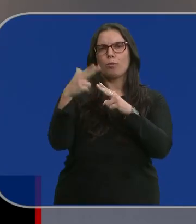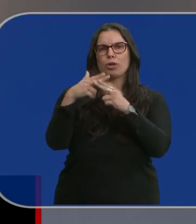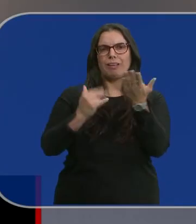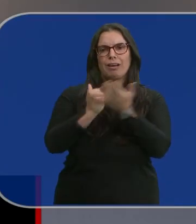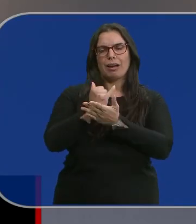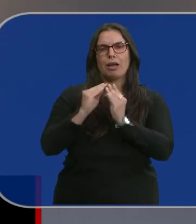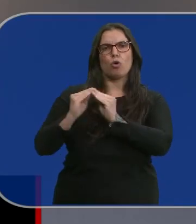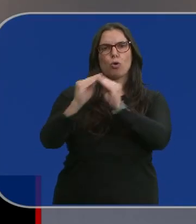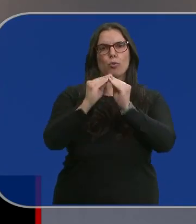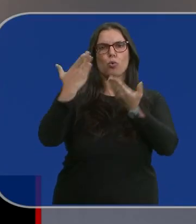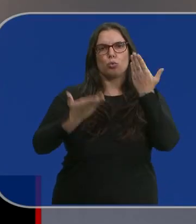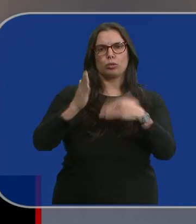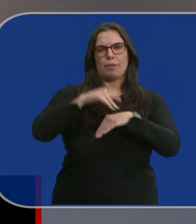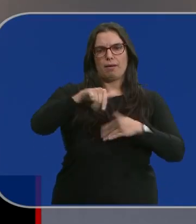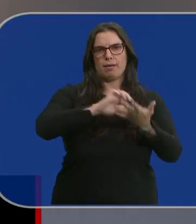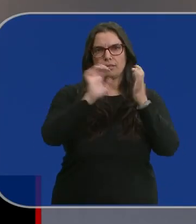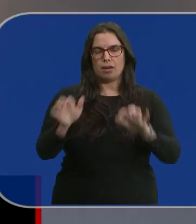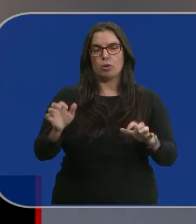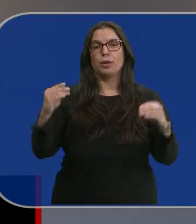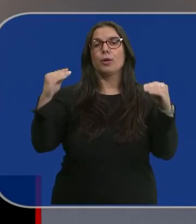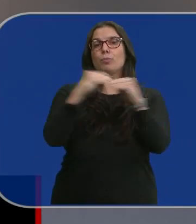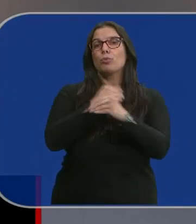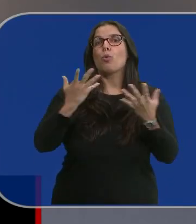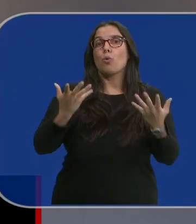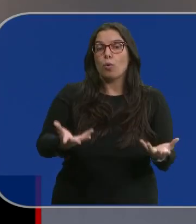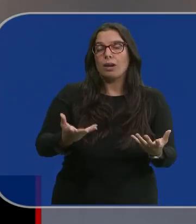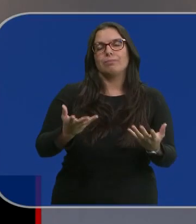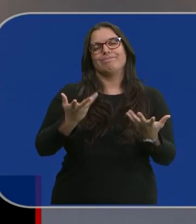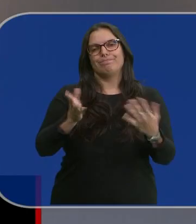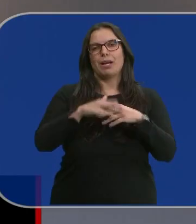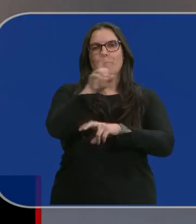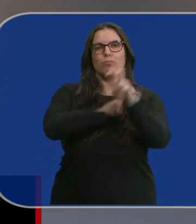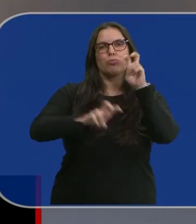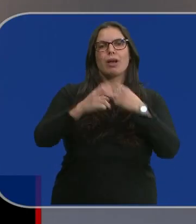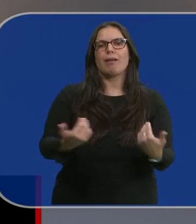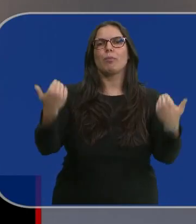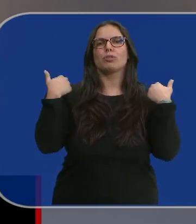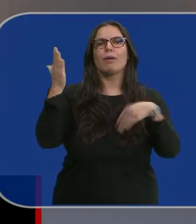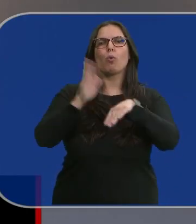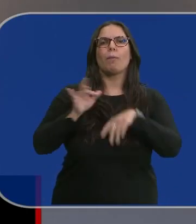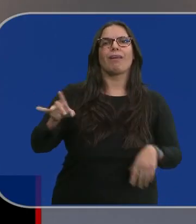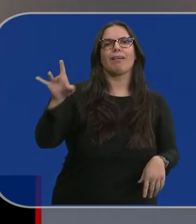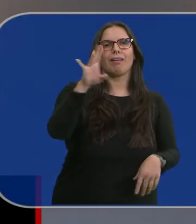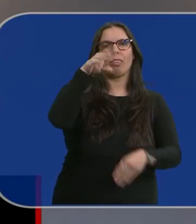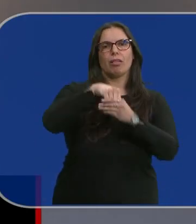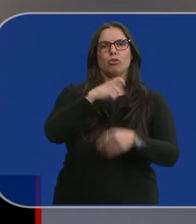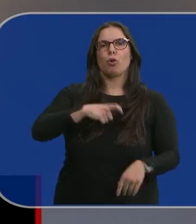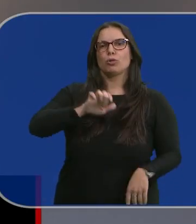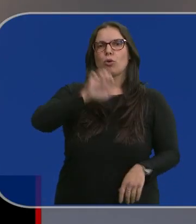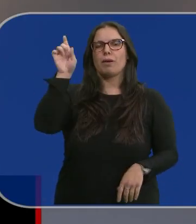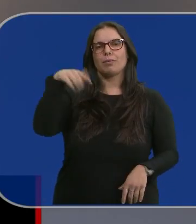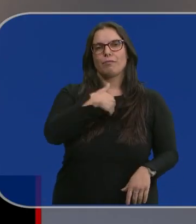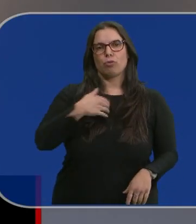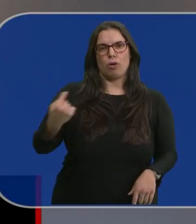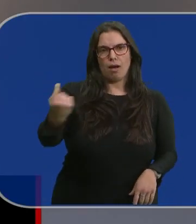común justa para Castilla y León. El desencuentro lo hemos encontrado a la hora de buscar responsables dentro de la Comisión Europea y el papel